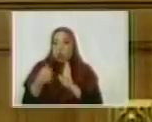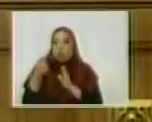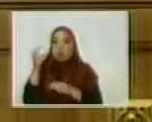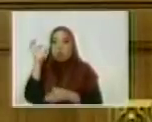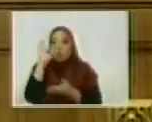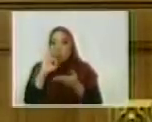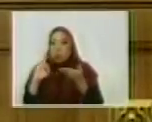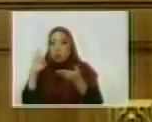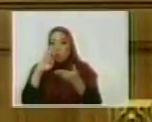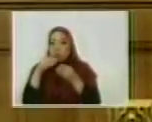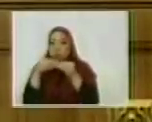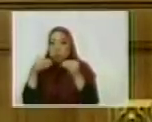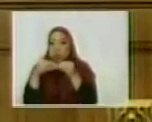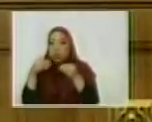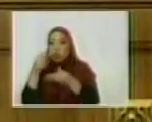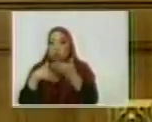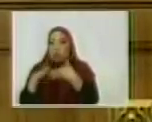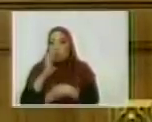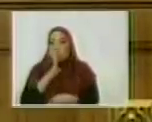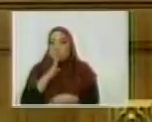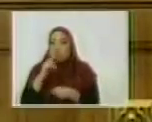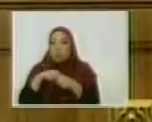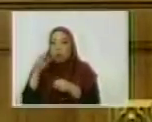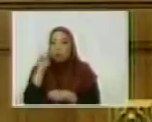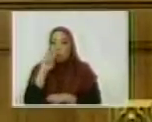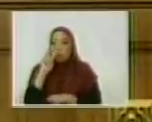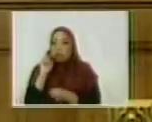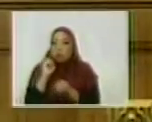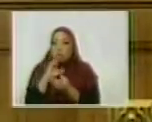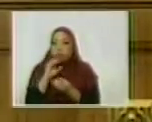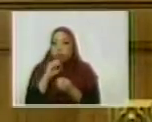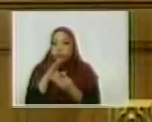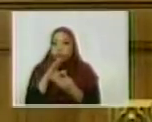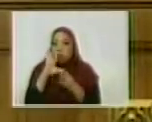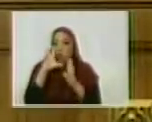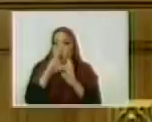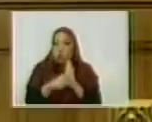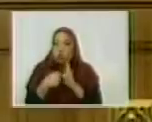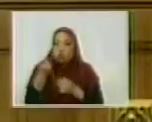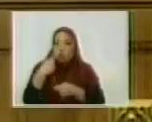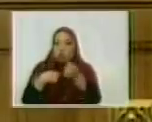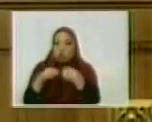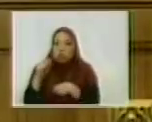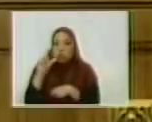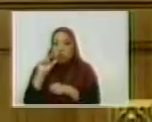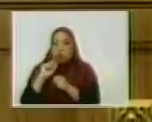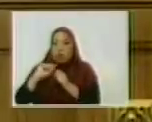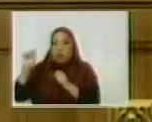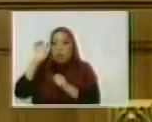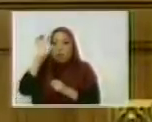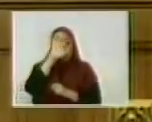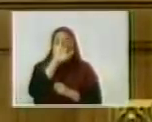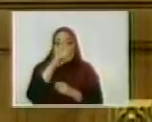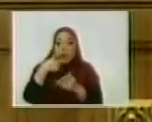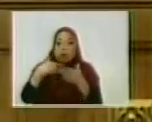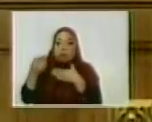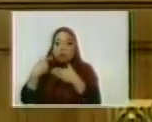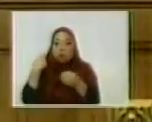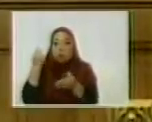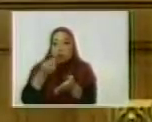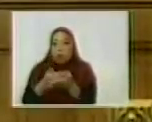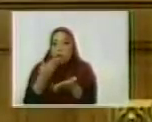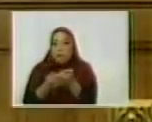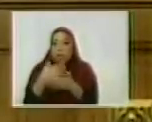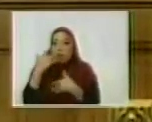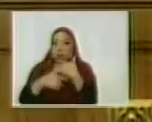monedas o billetes emitidos por el Banco Central de Venezuela con fines comerciales especulativos o para el financiamiento